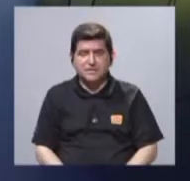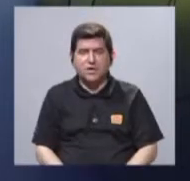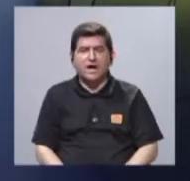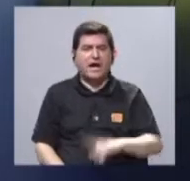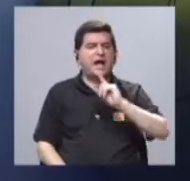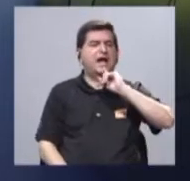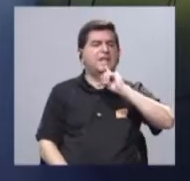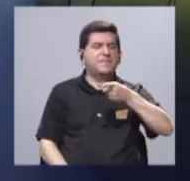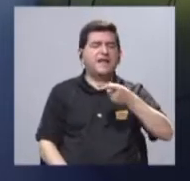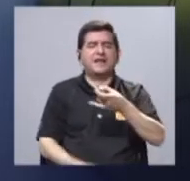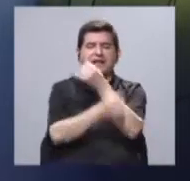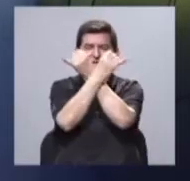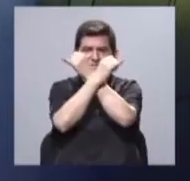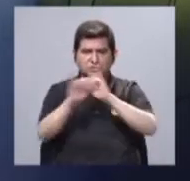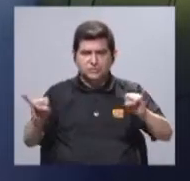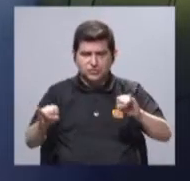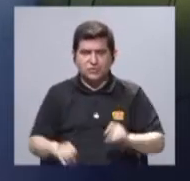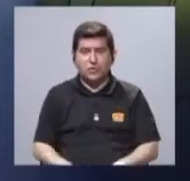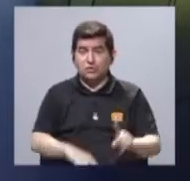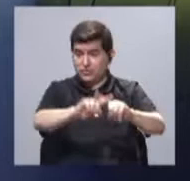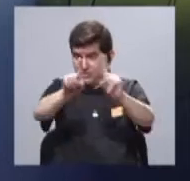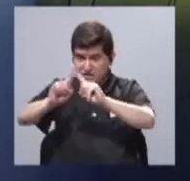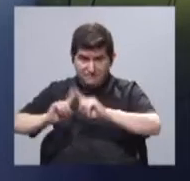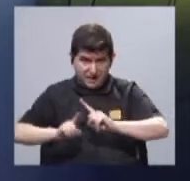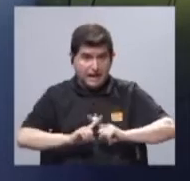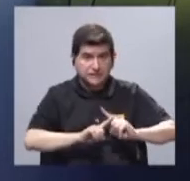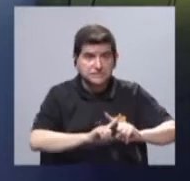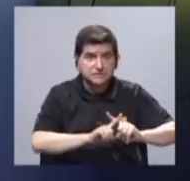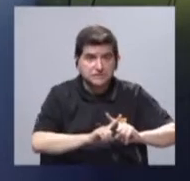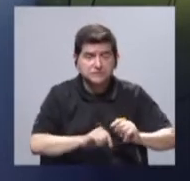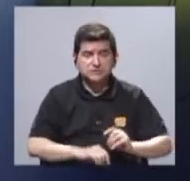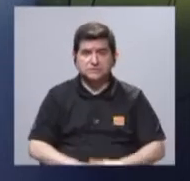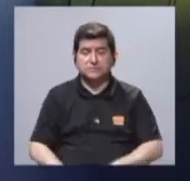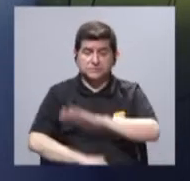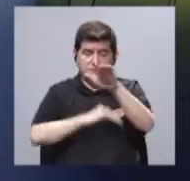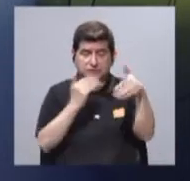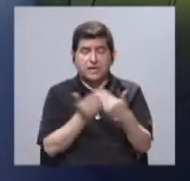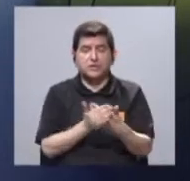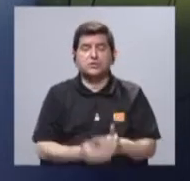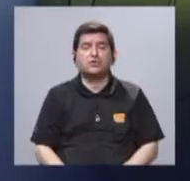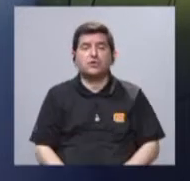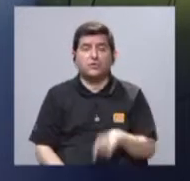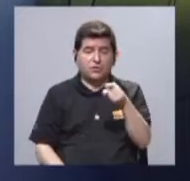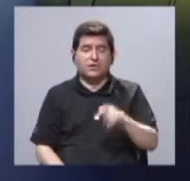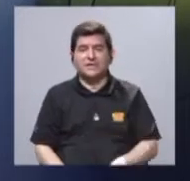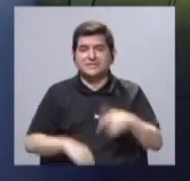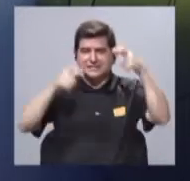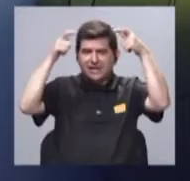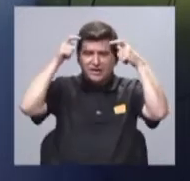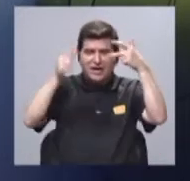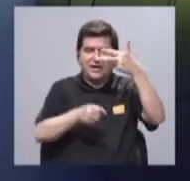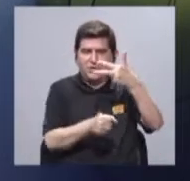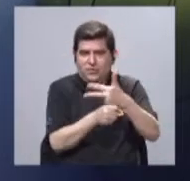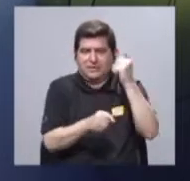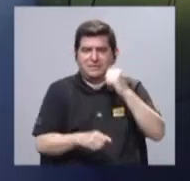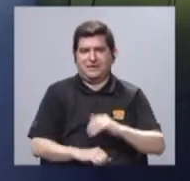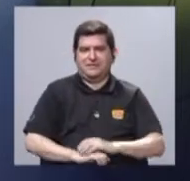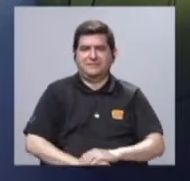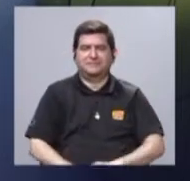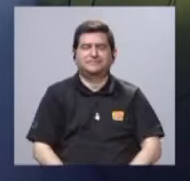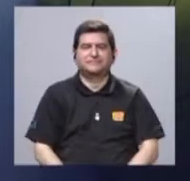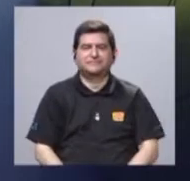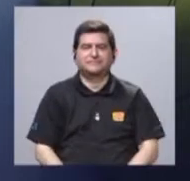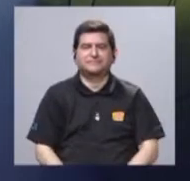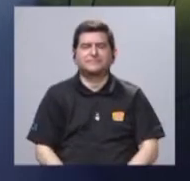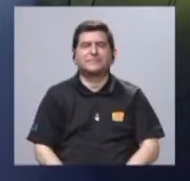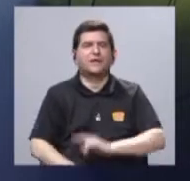produjeron las declaraciones de independencia, que fueron diversas, ¿verdad?, en todo el reino de Guatemala. Usualmente